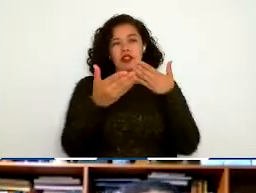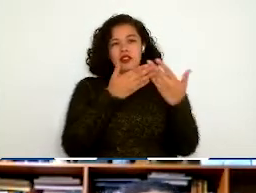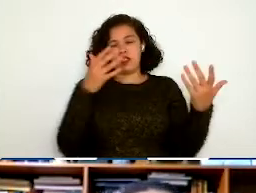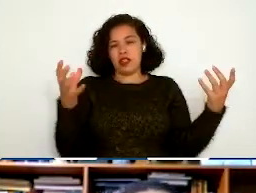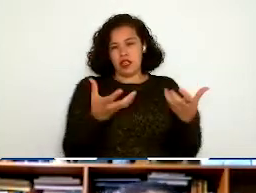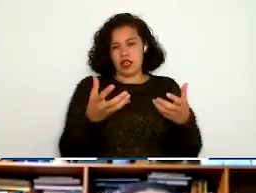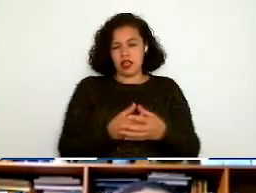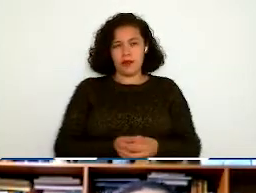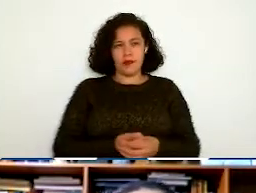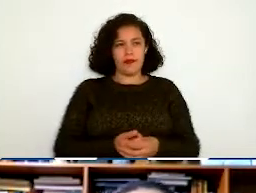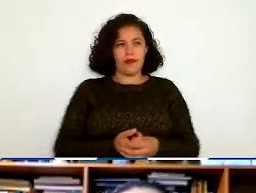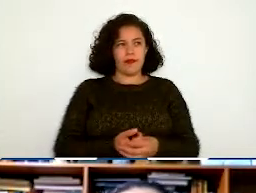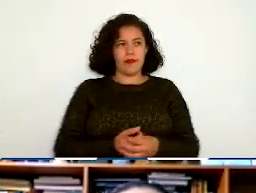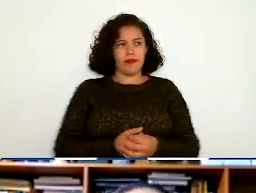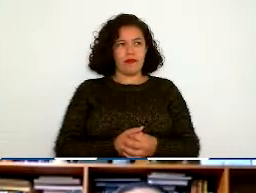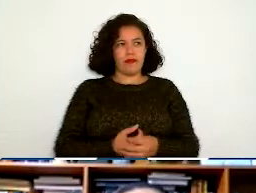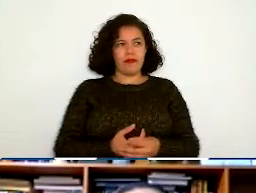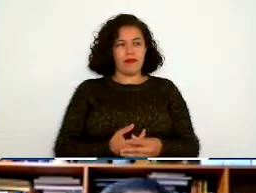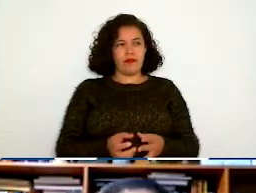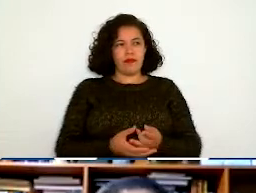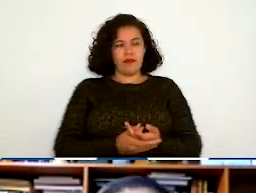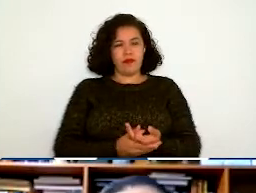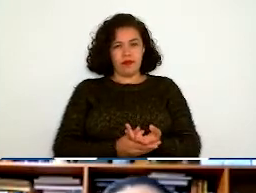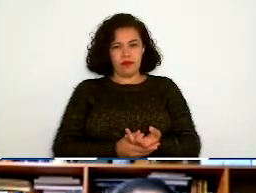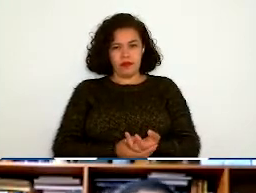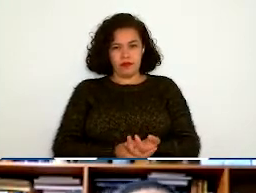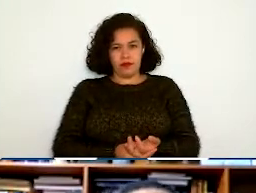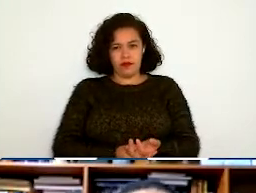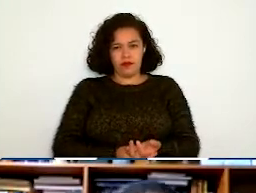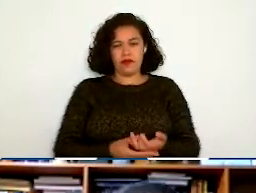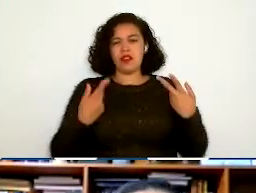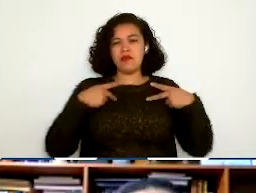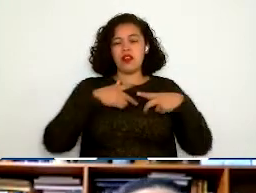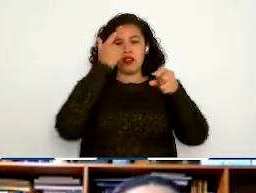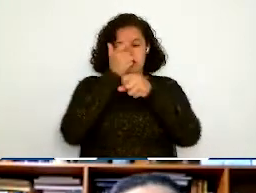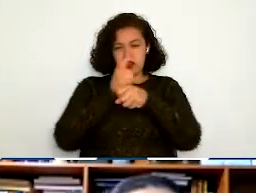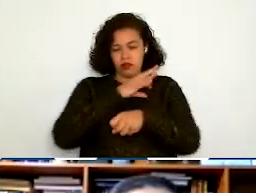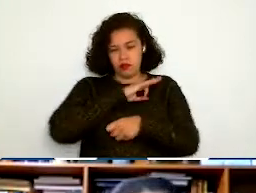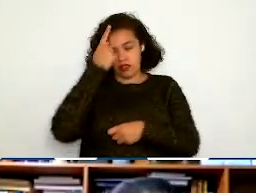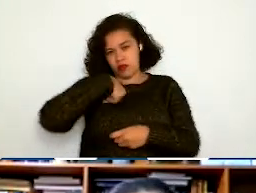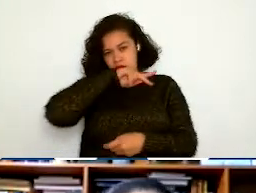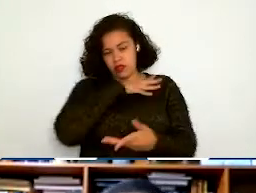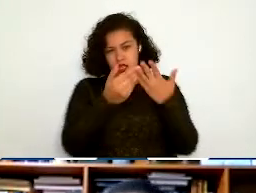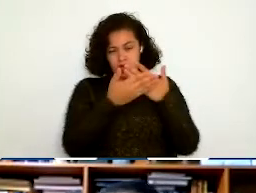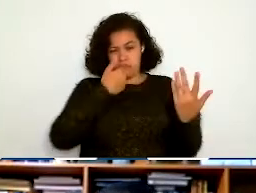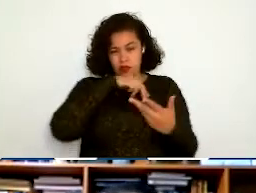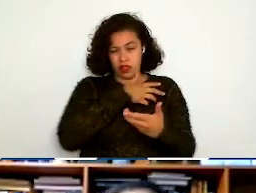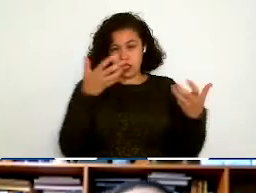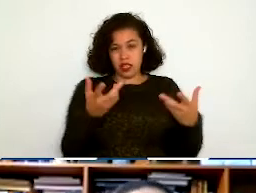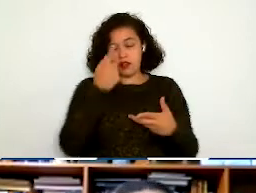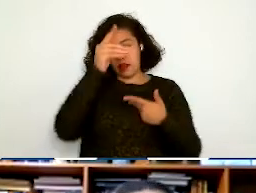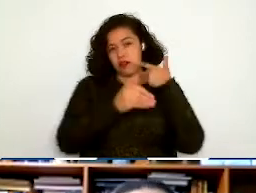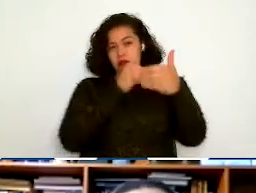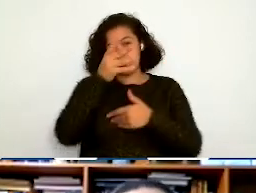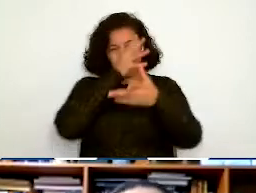tienen primero que identificar que esas acciones que nosotros estamos realizando con ellos a partir de ese proceso